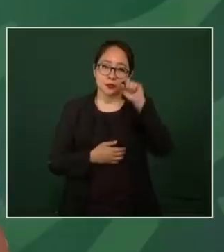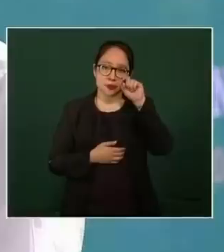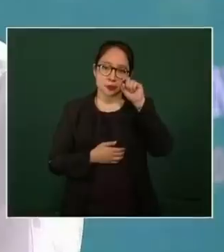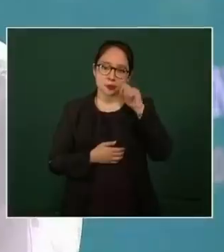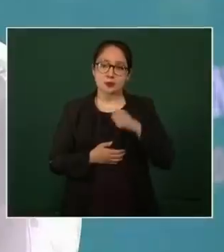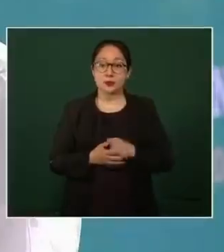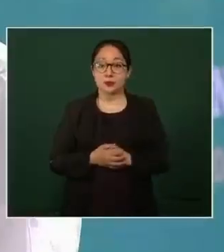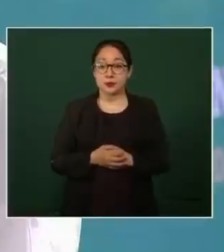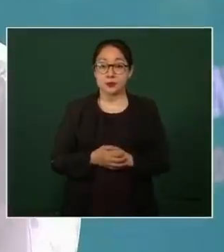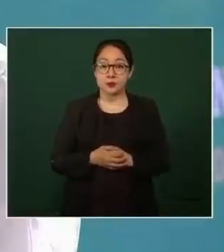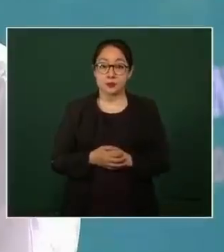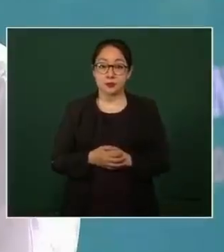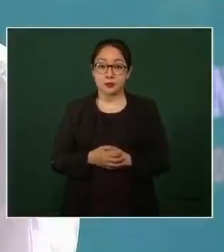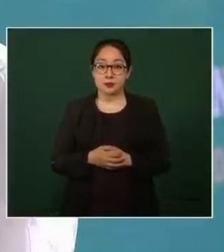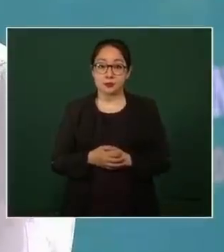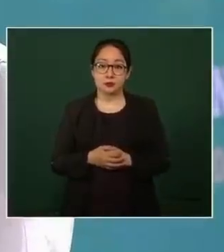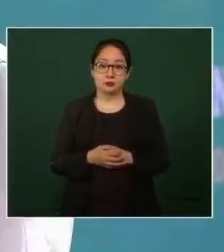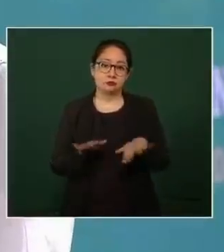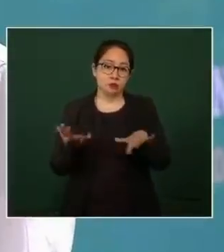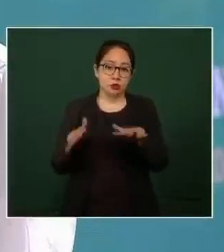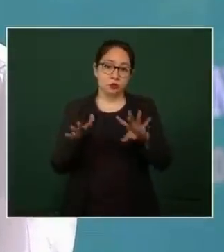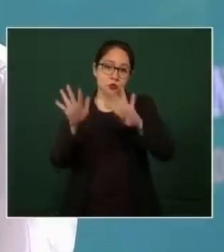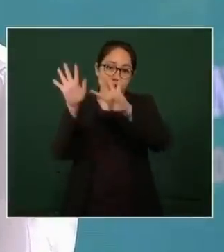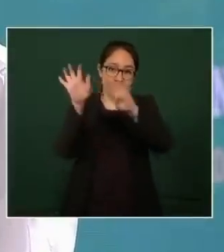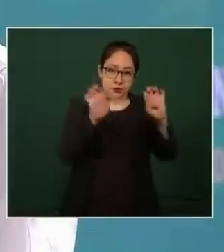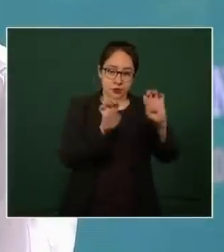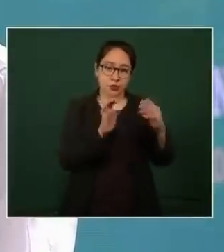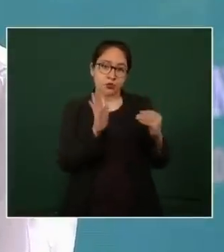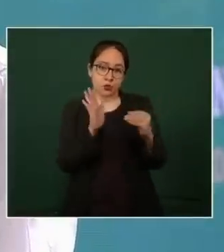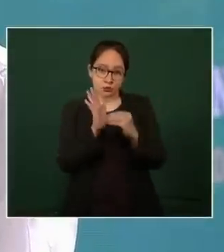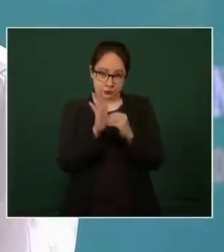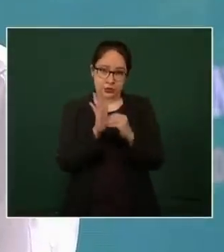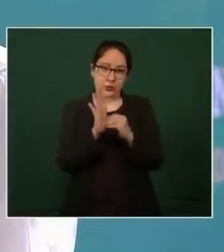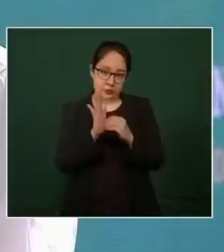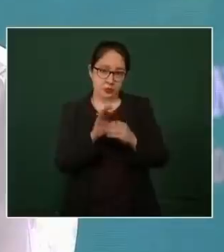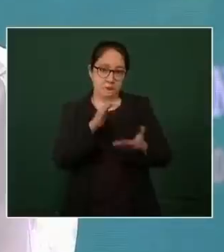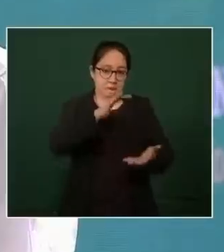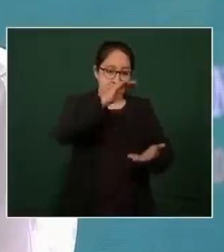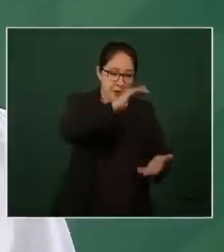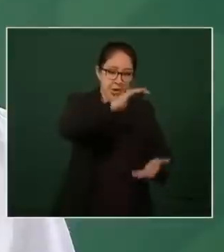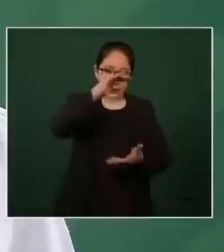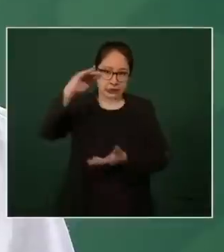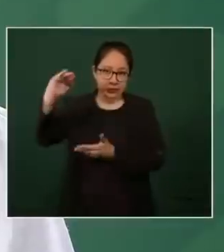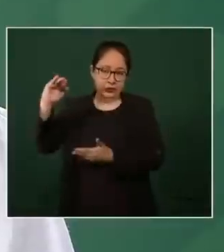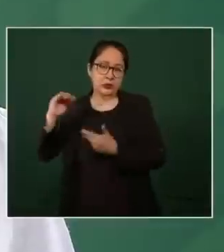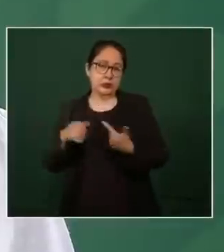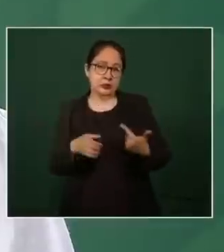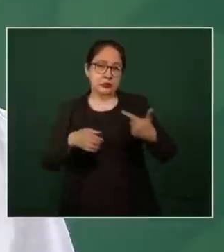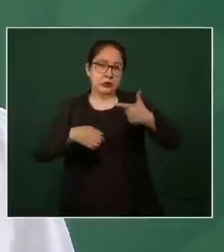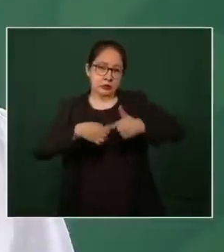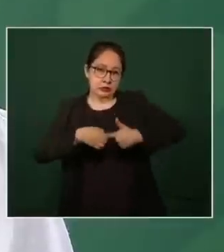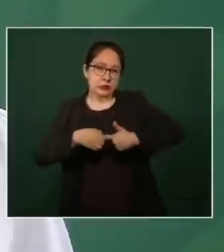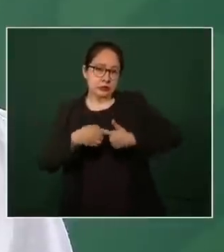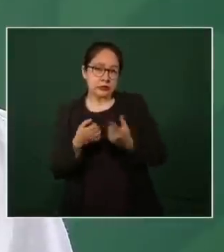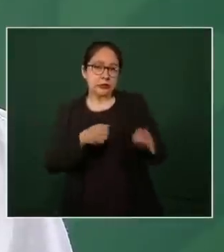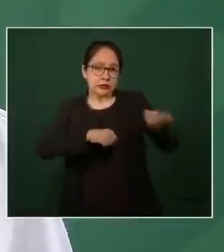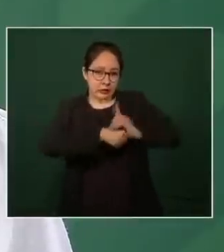procesándose 900 mil barriles diarios en las 6 refinerías y queremos